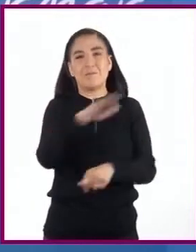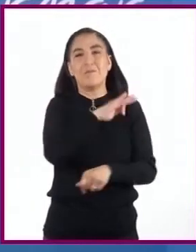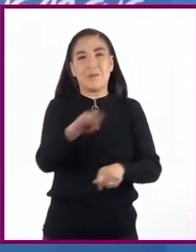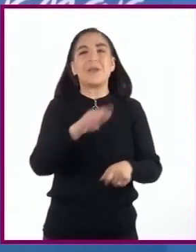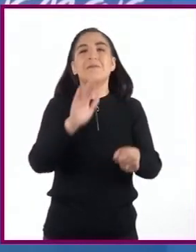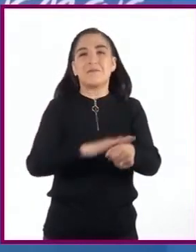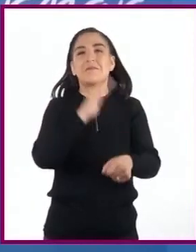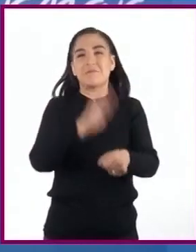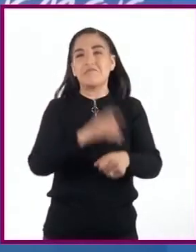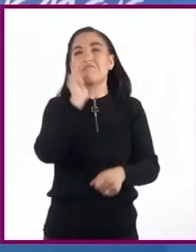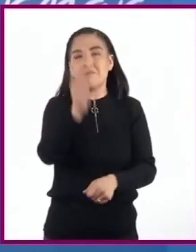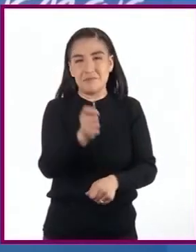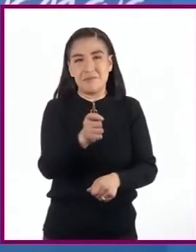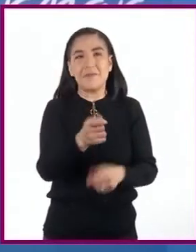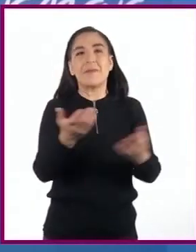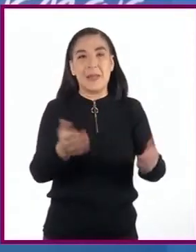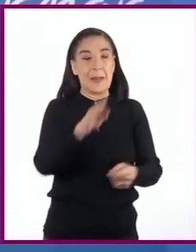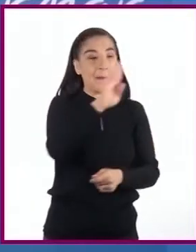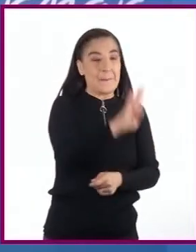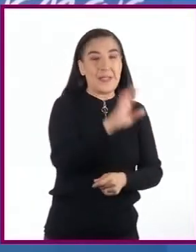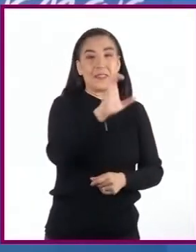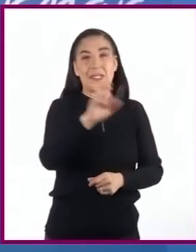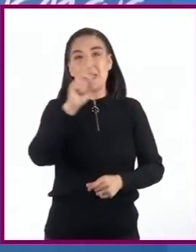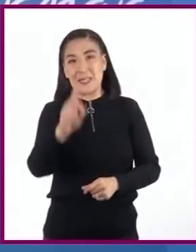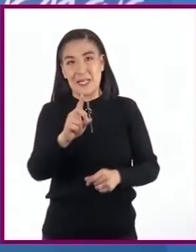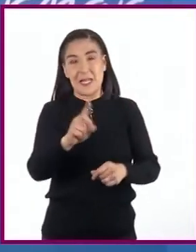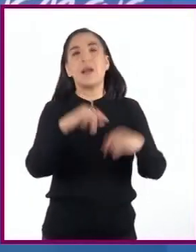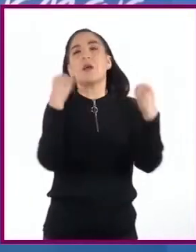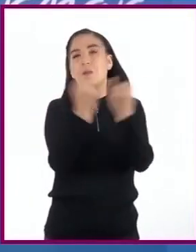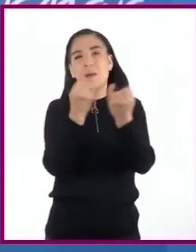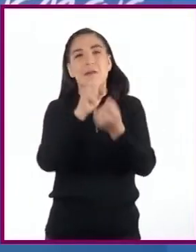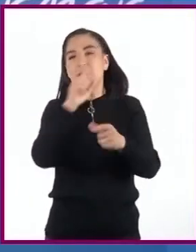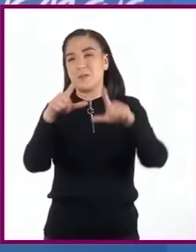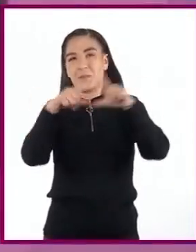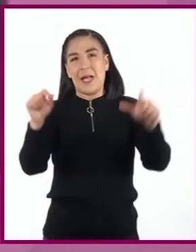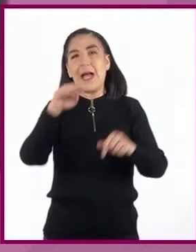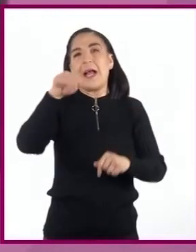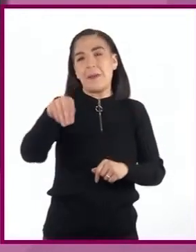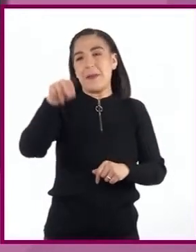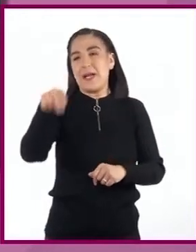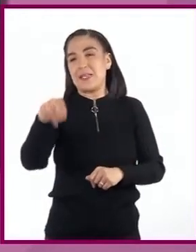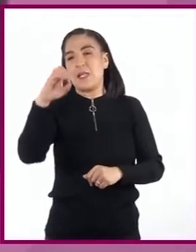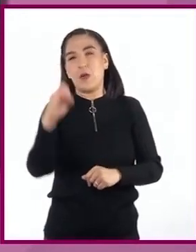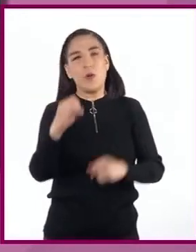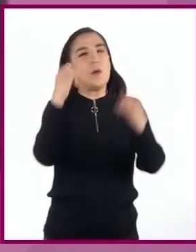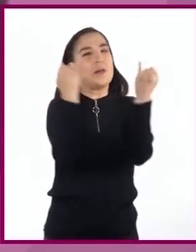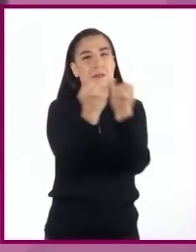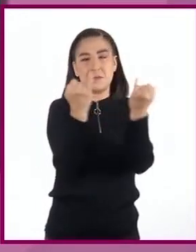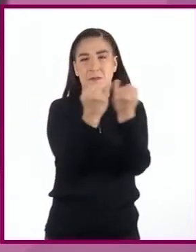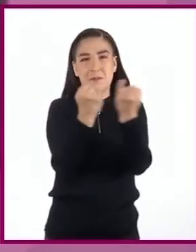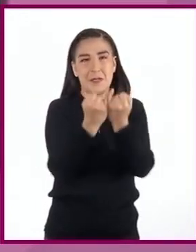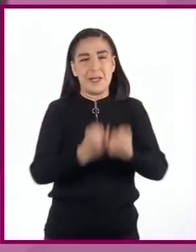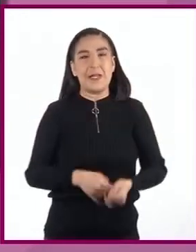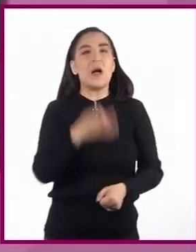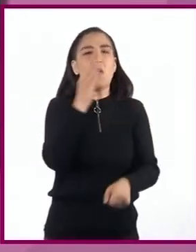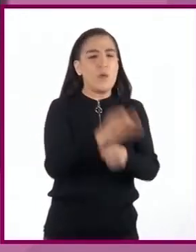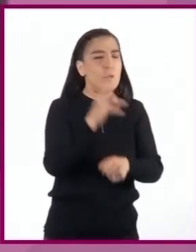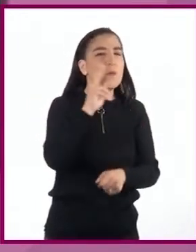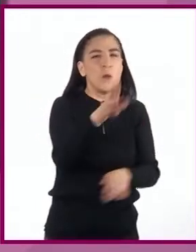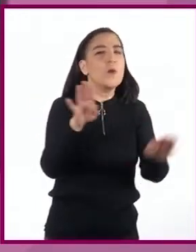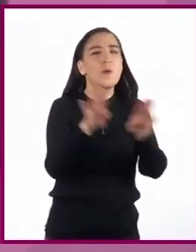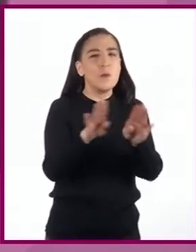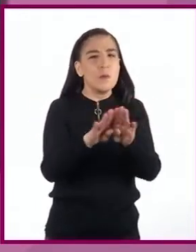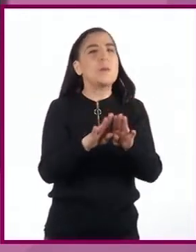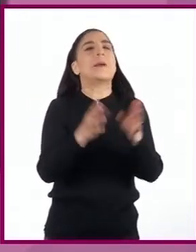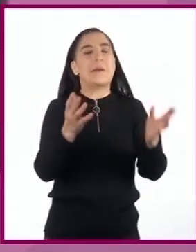triángulo BCD es congruente con el triángulo MNO. Esta afirmación la podemos establecer mediante el